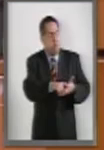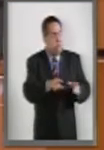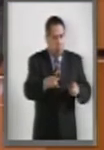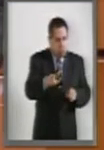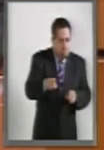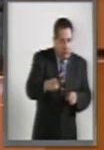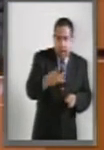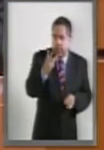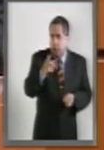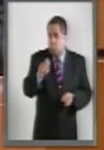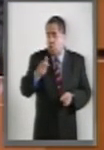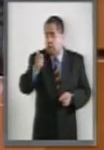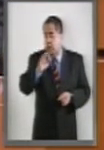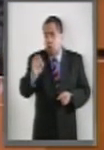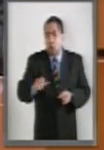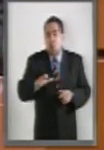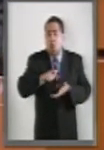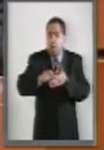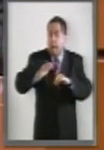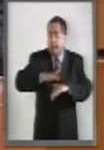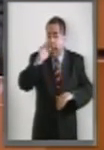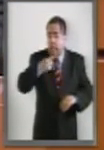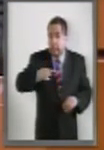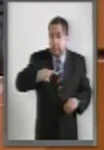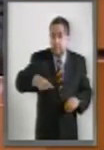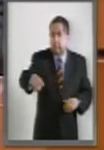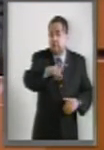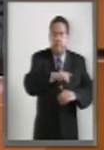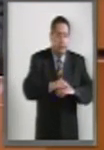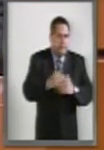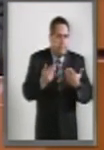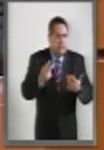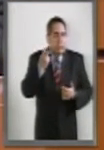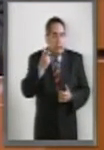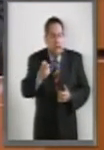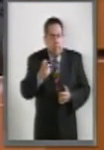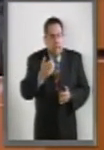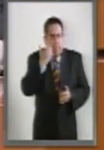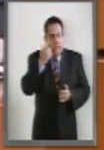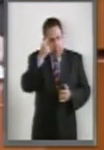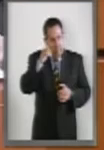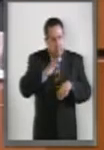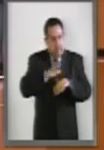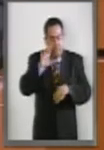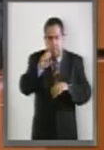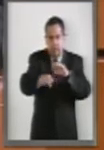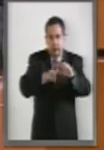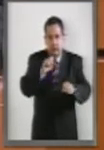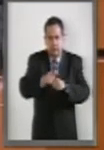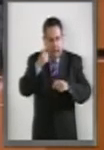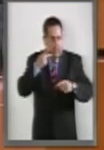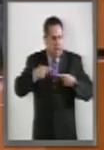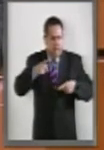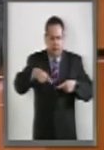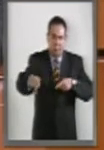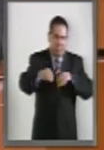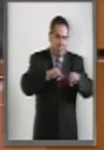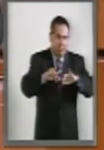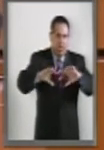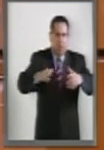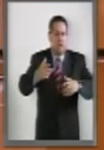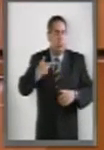3.6% en su última medición. Y es precisamente eso lo que pretendemos alcanzar en los trabajos de la